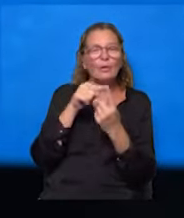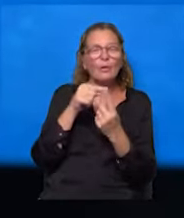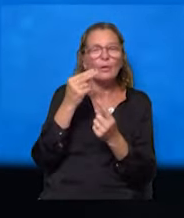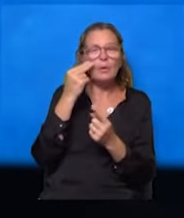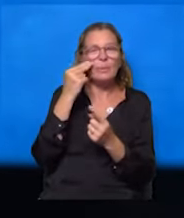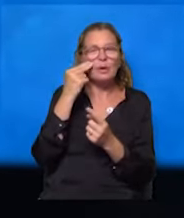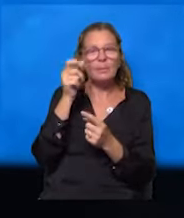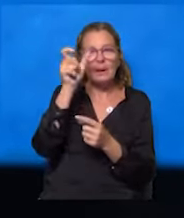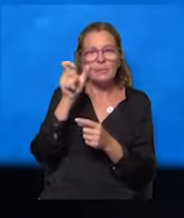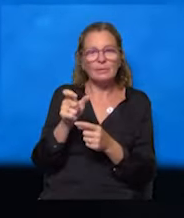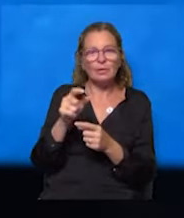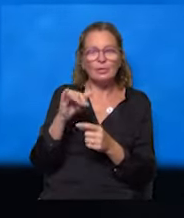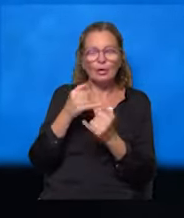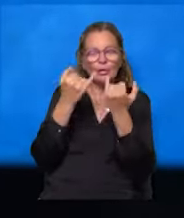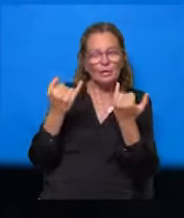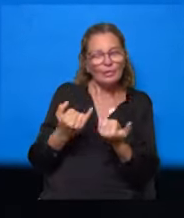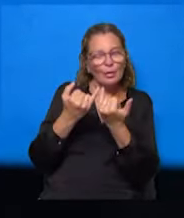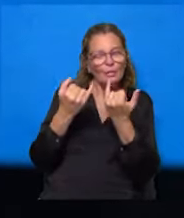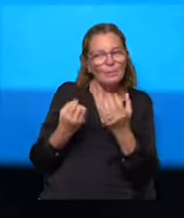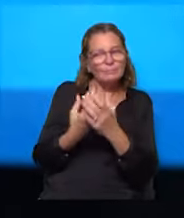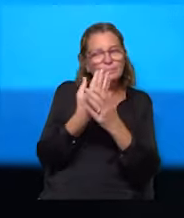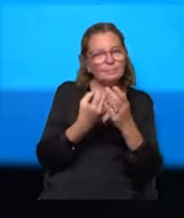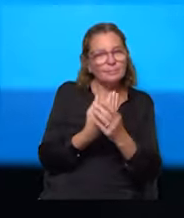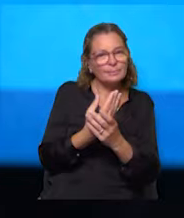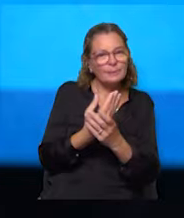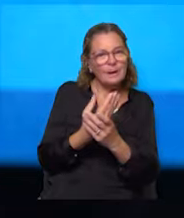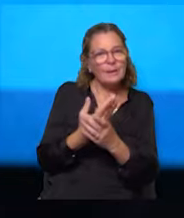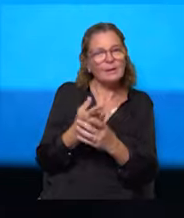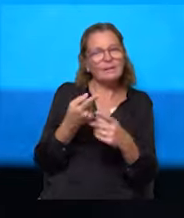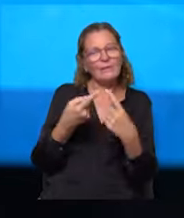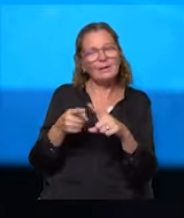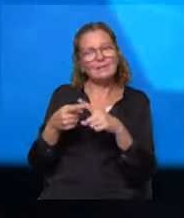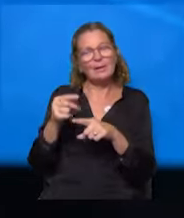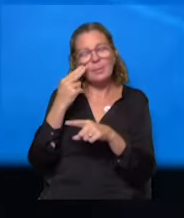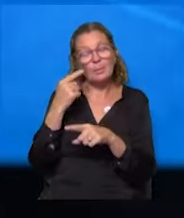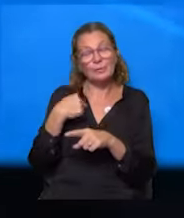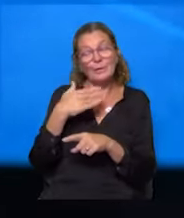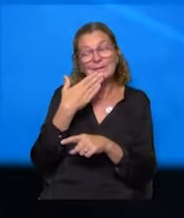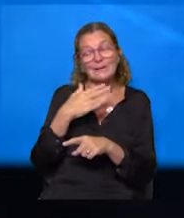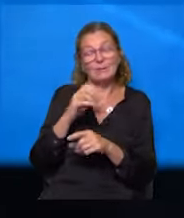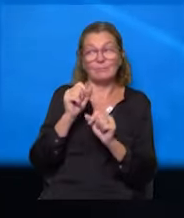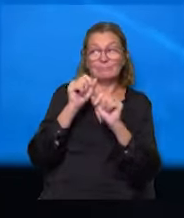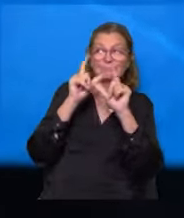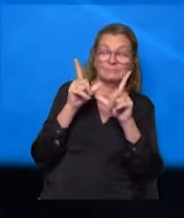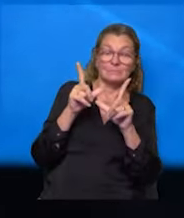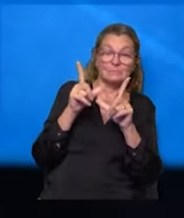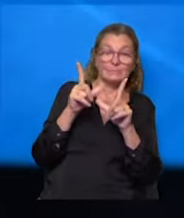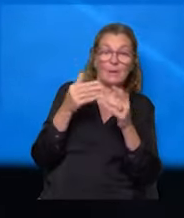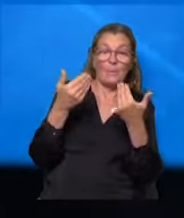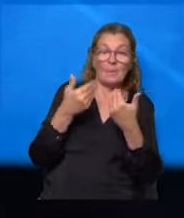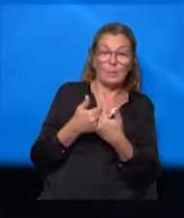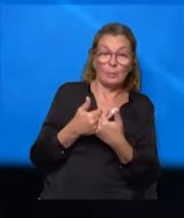tiene la gente porque todos los días surgen perlitas mediáticas que yo entiendo que llamen la atención que se nos